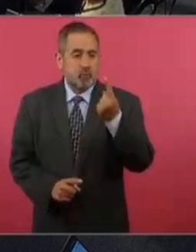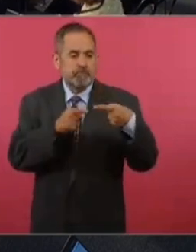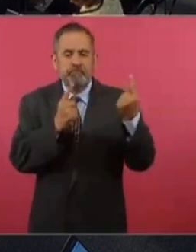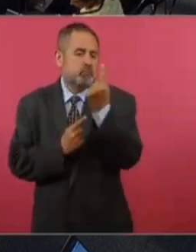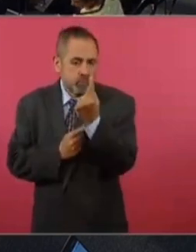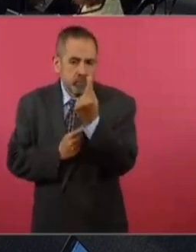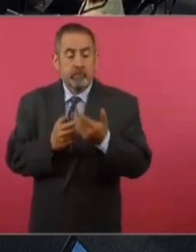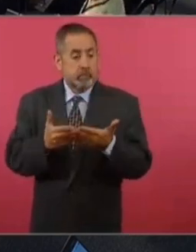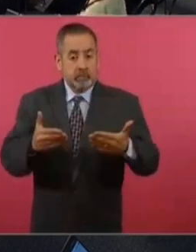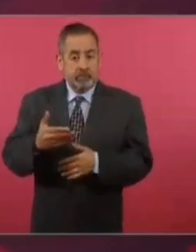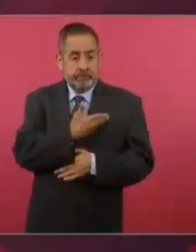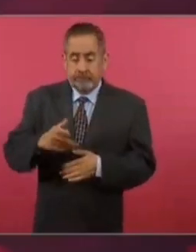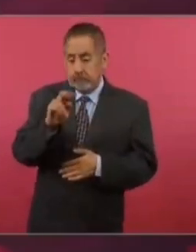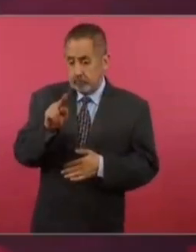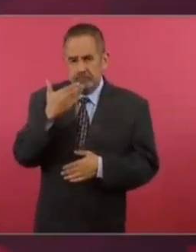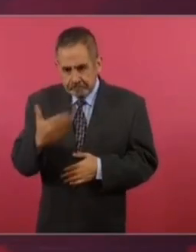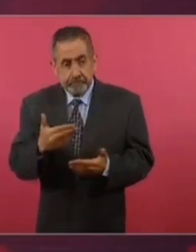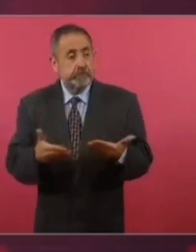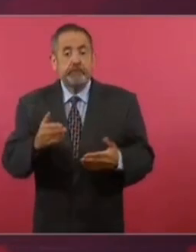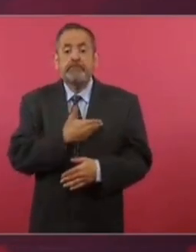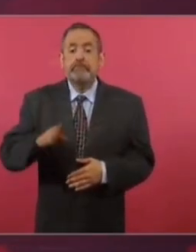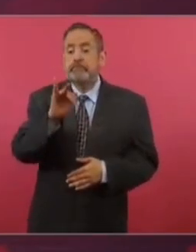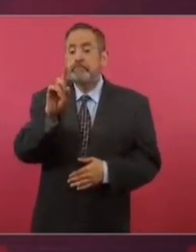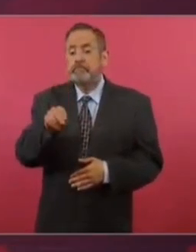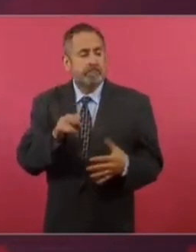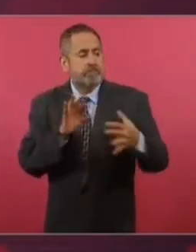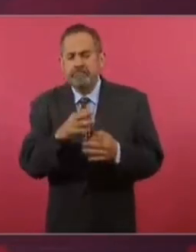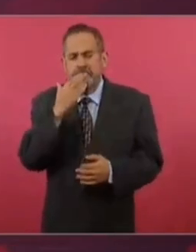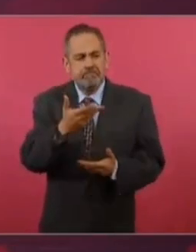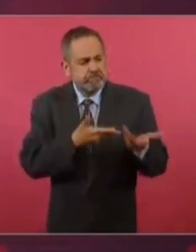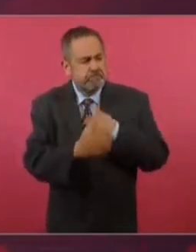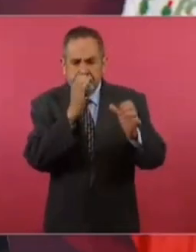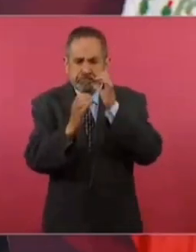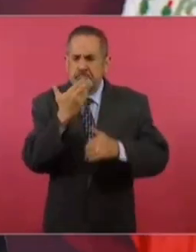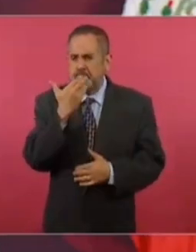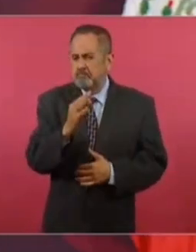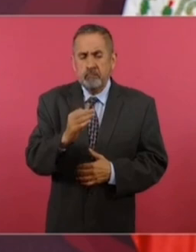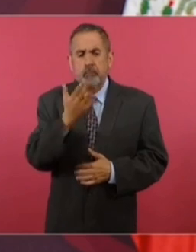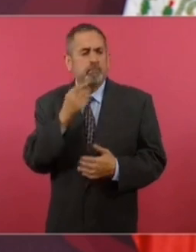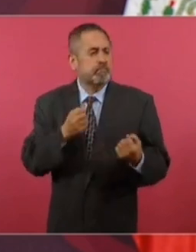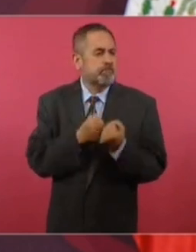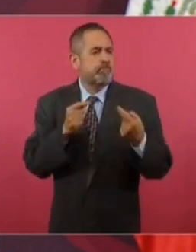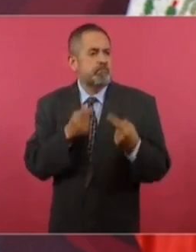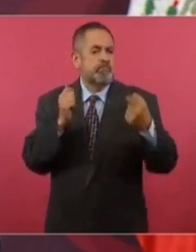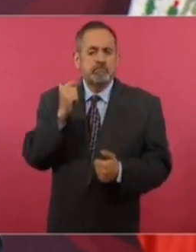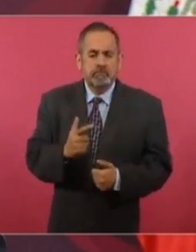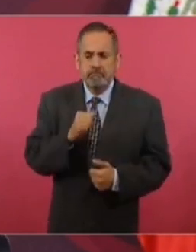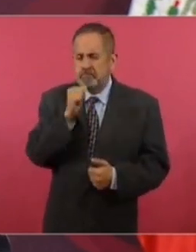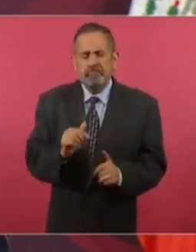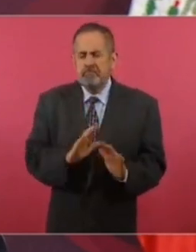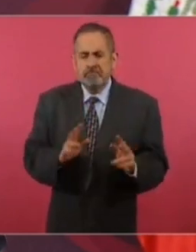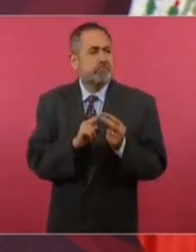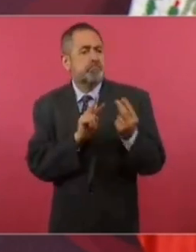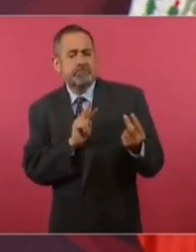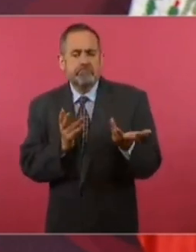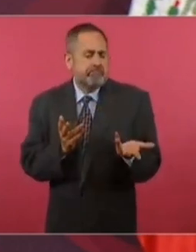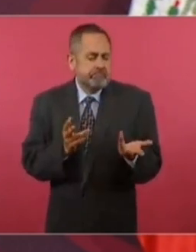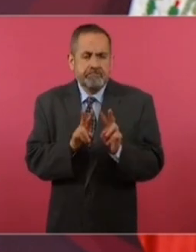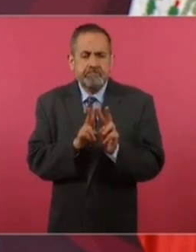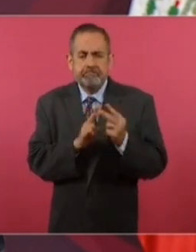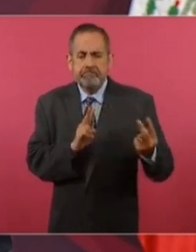igual con el presidente Biden. No hemos tenido ningún problema con nuestros vecinos